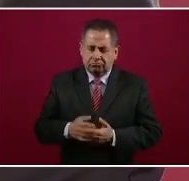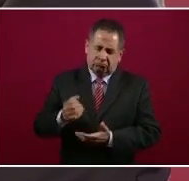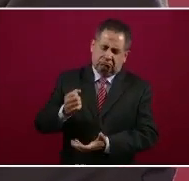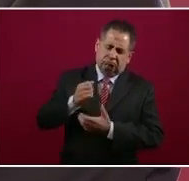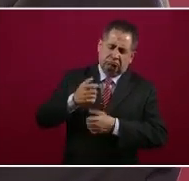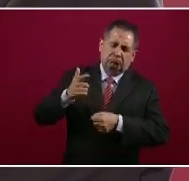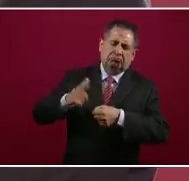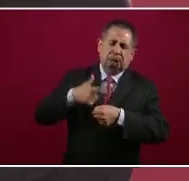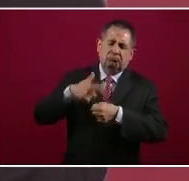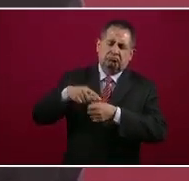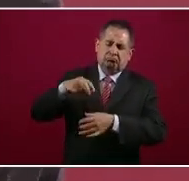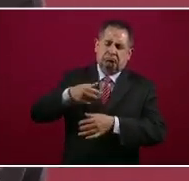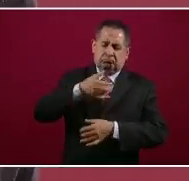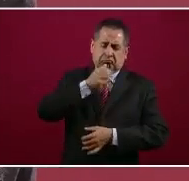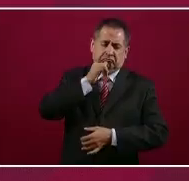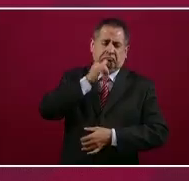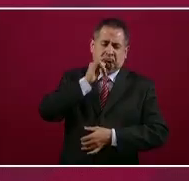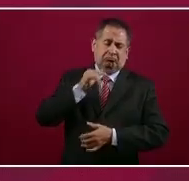refresco